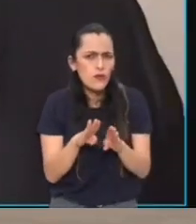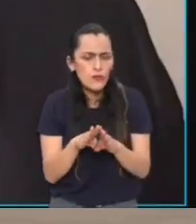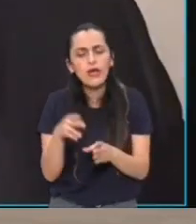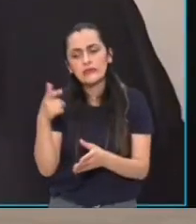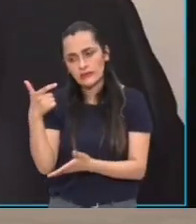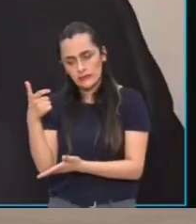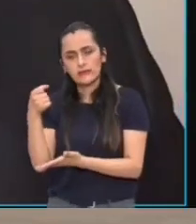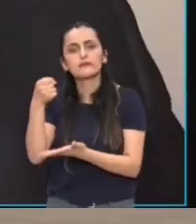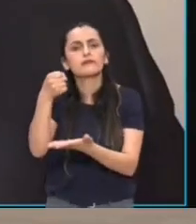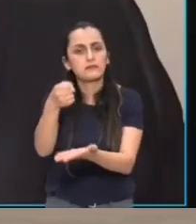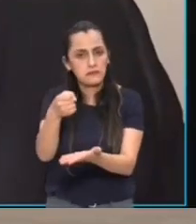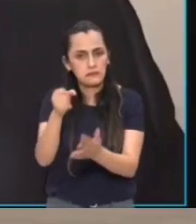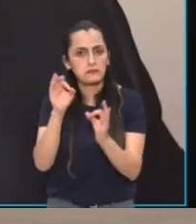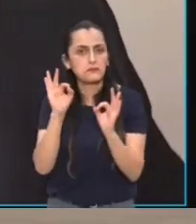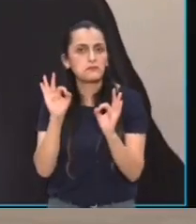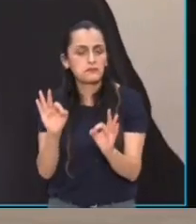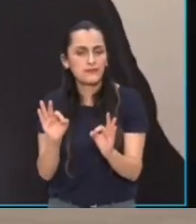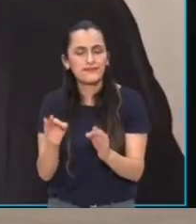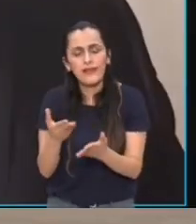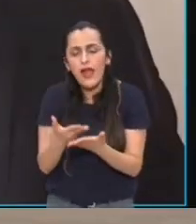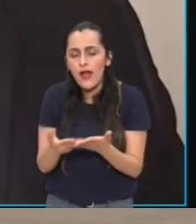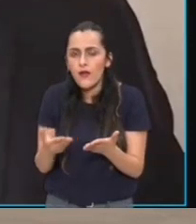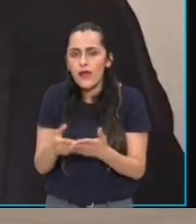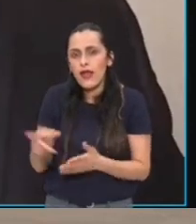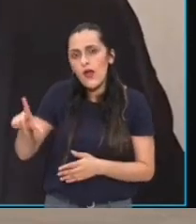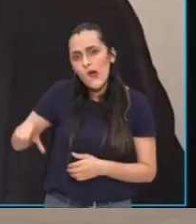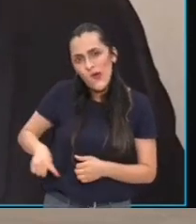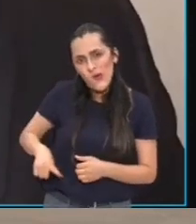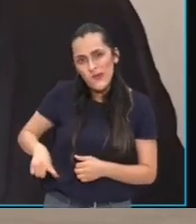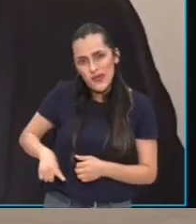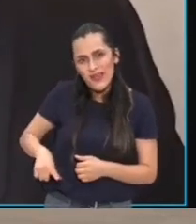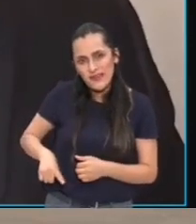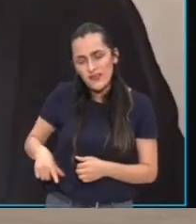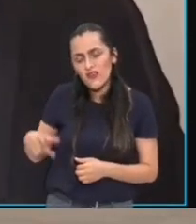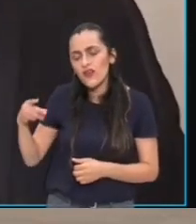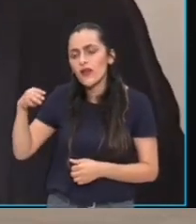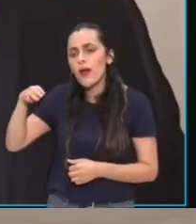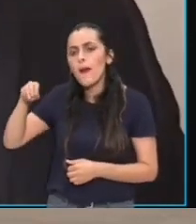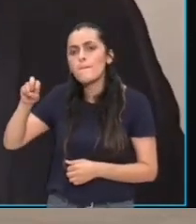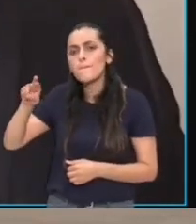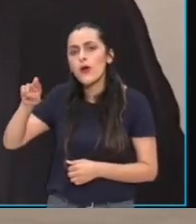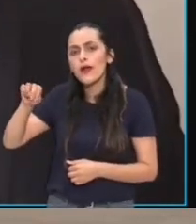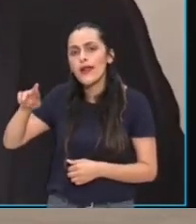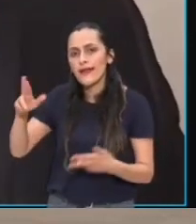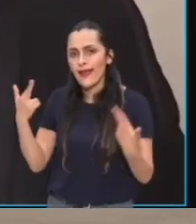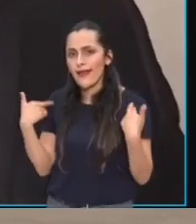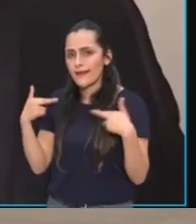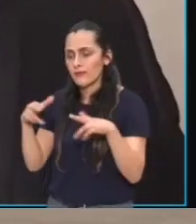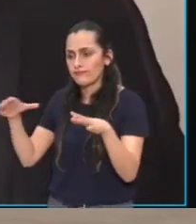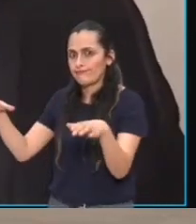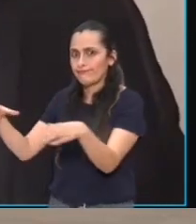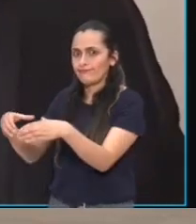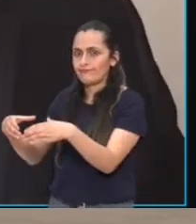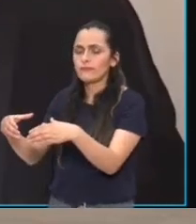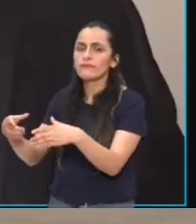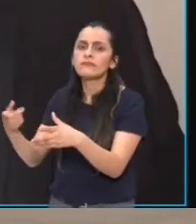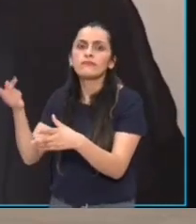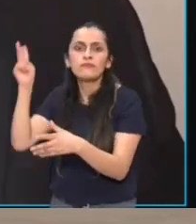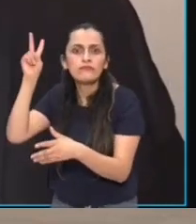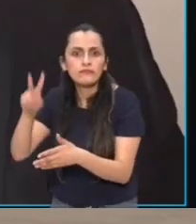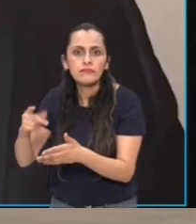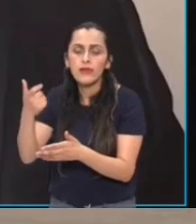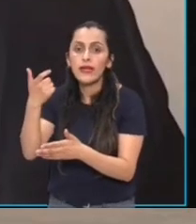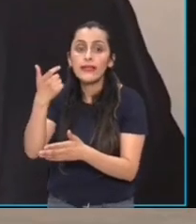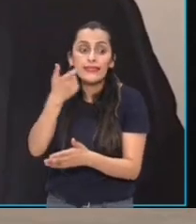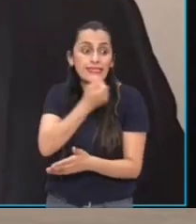El gobierno actual, que no sabe gobernar, representado principalmente por Morena, ha recortado sistemáticamente el presupuesto